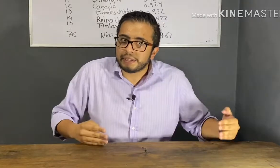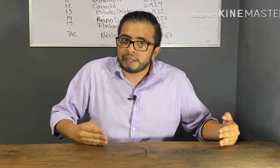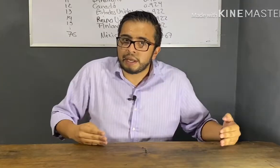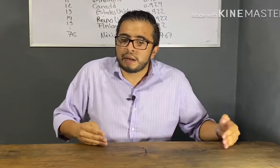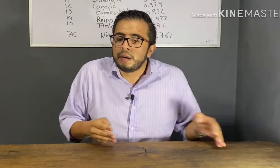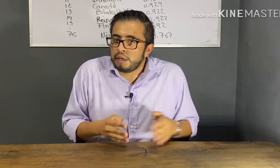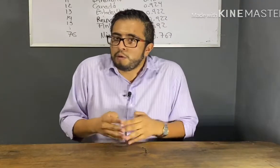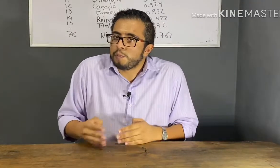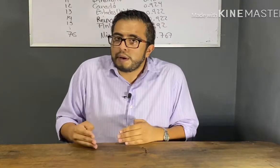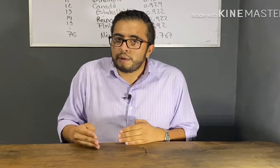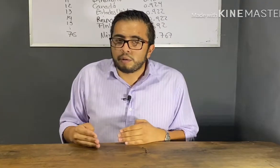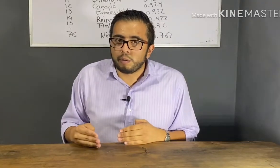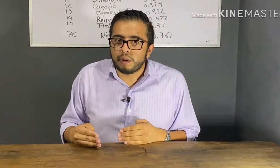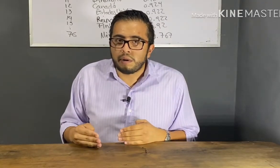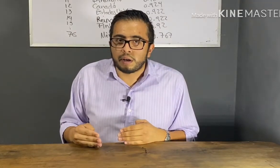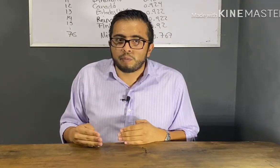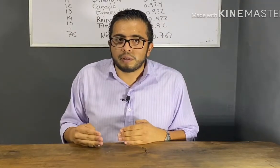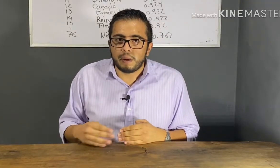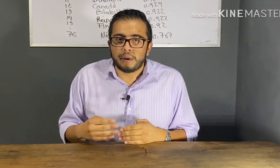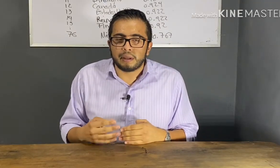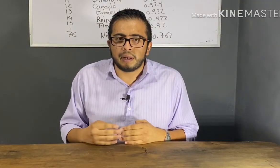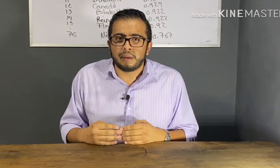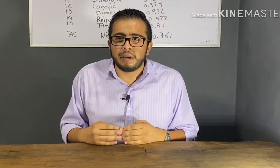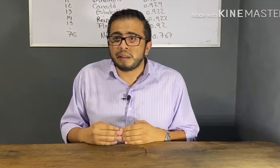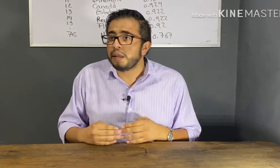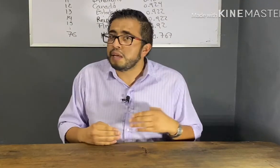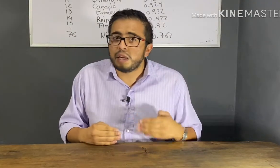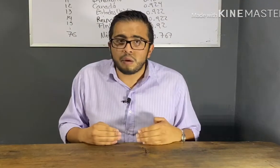decía, esto pasa ayer y yo esperaba que hoy hubiera una respuesta